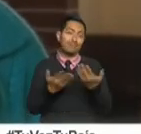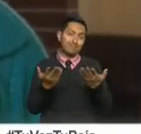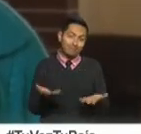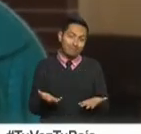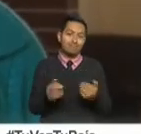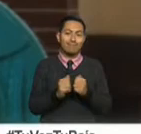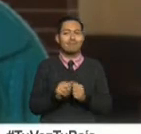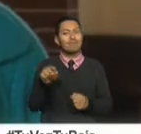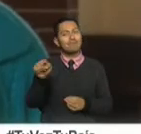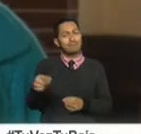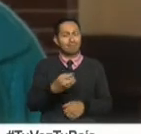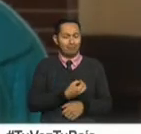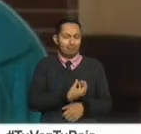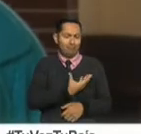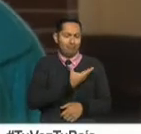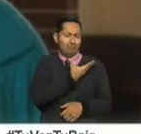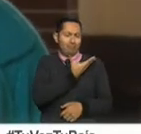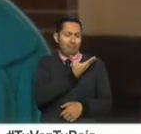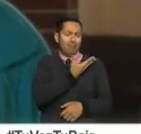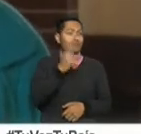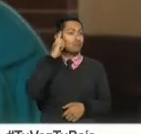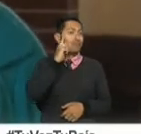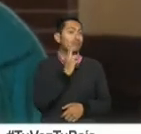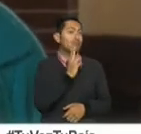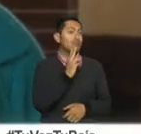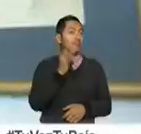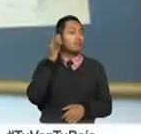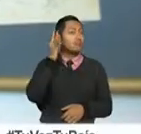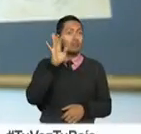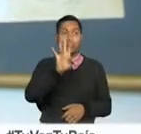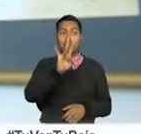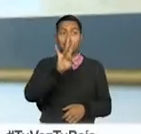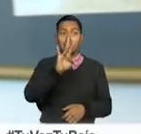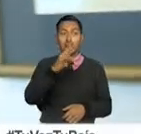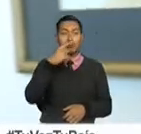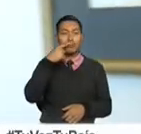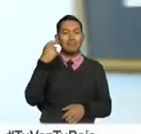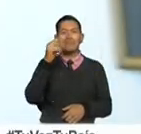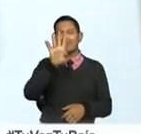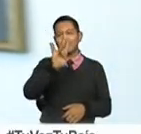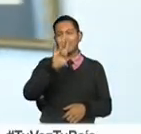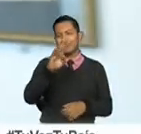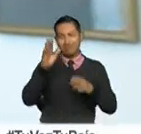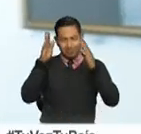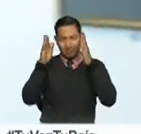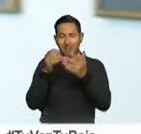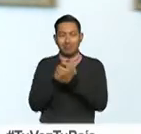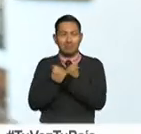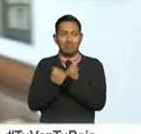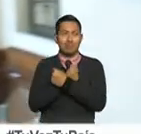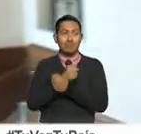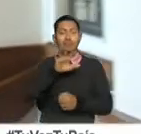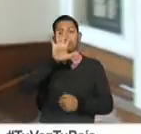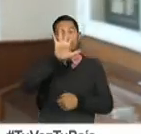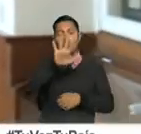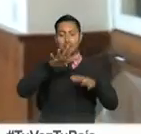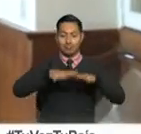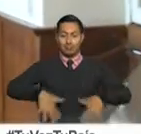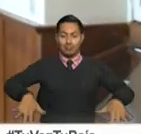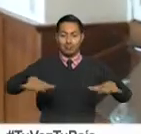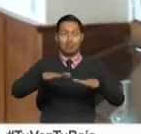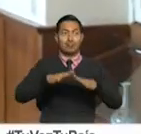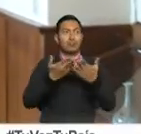ese fue, como decir, la inspiración de mi marido. El museo cuenta con 5 salas, cada una con